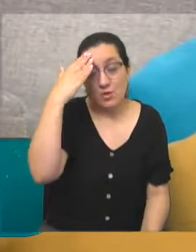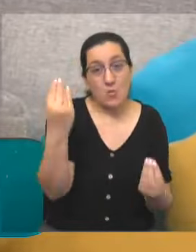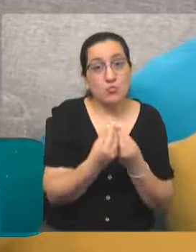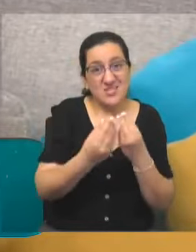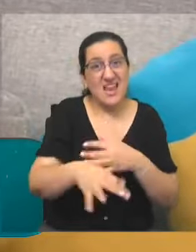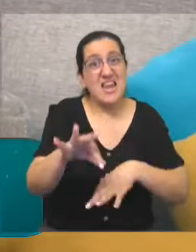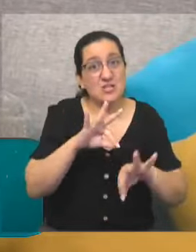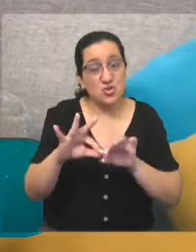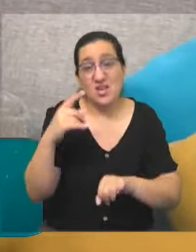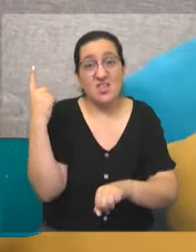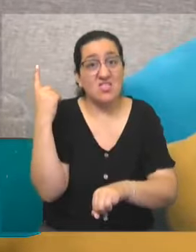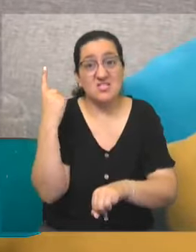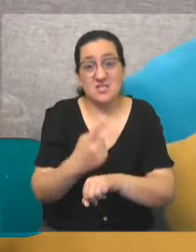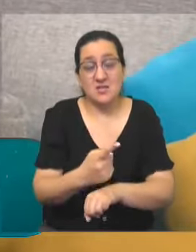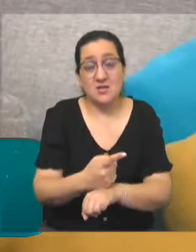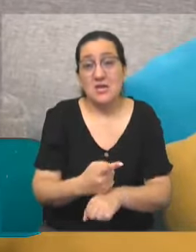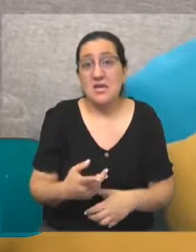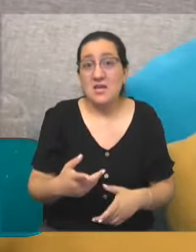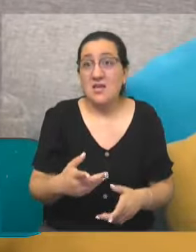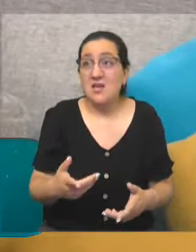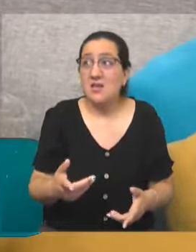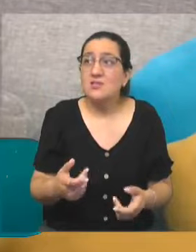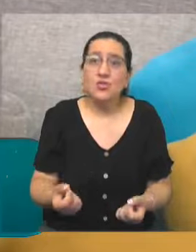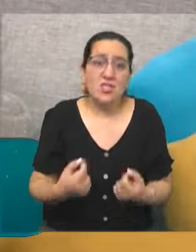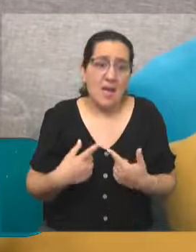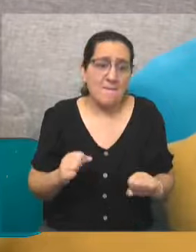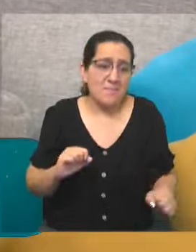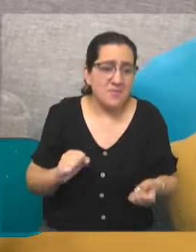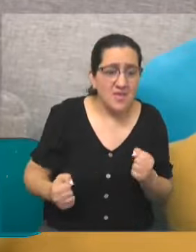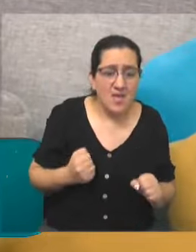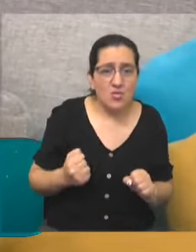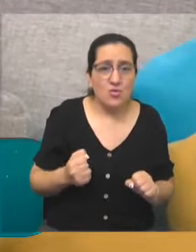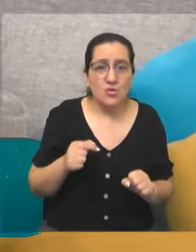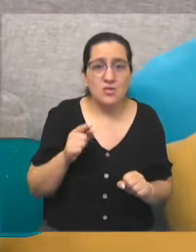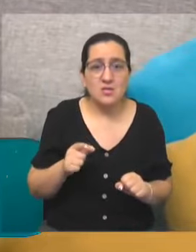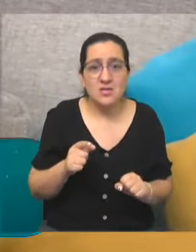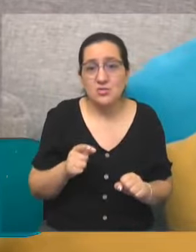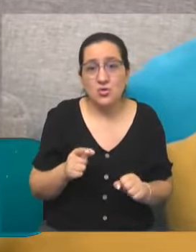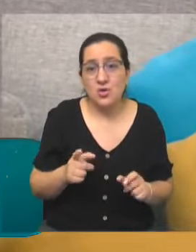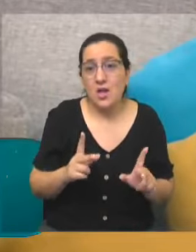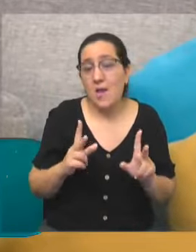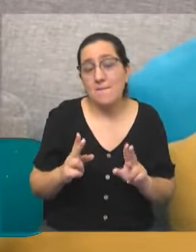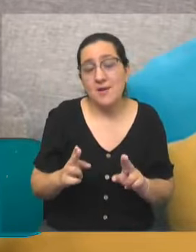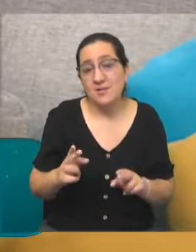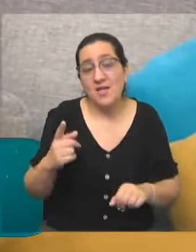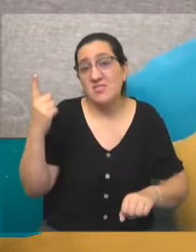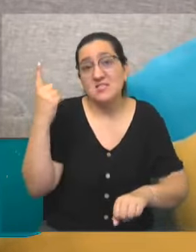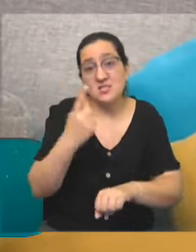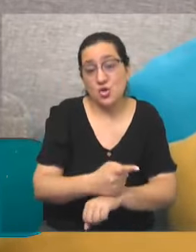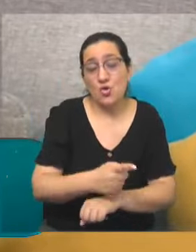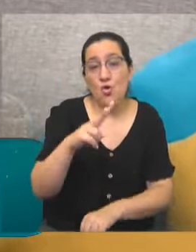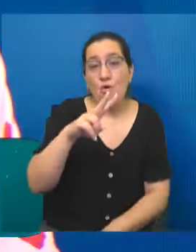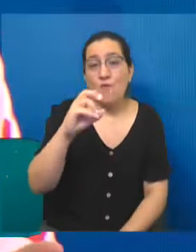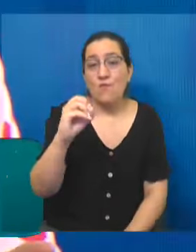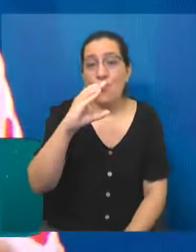que genera mucha angustia, mucho miedo, y a todo eso les llamamos parte de la toma de decisiones vocacional. Son